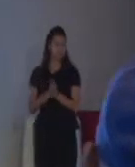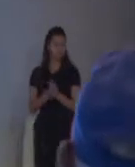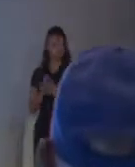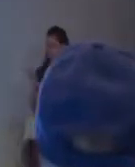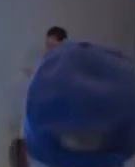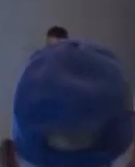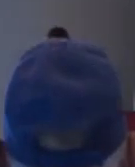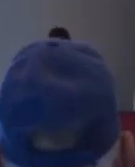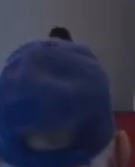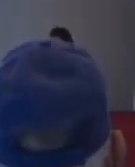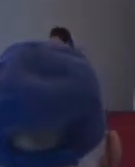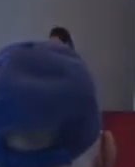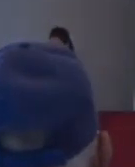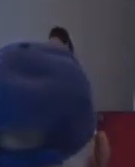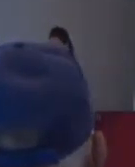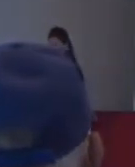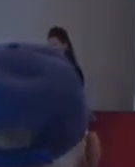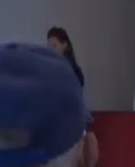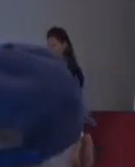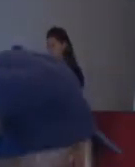quien nos va a contar su historia de vida.